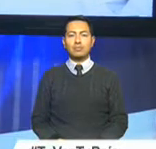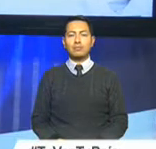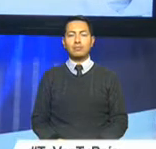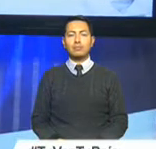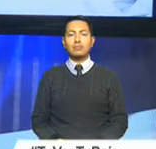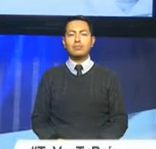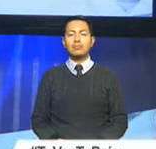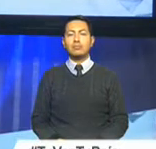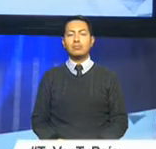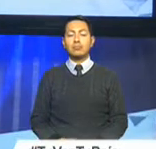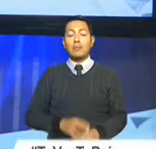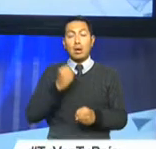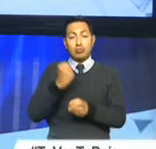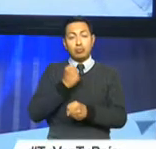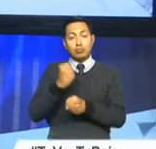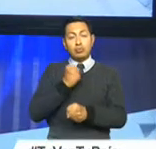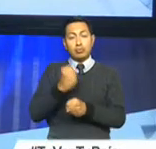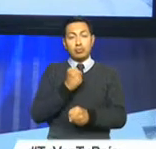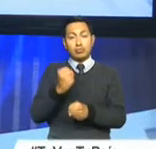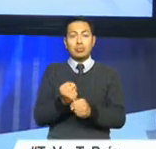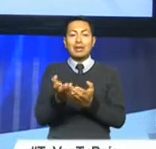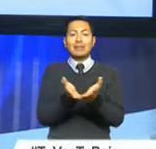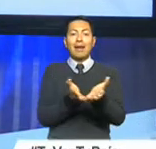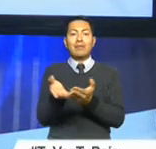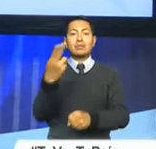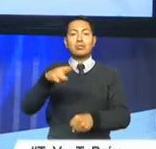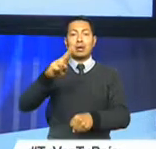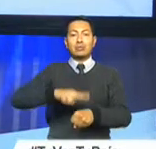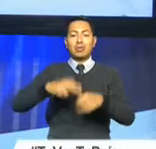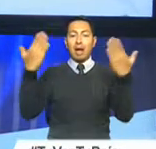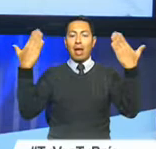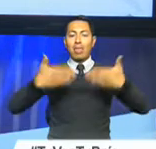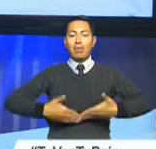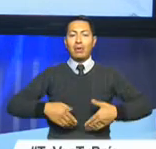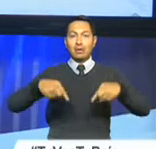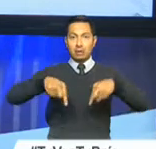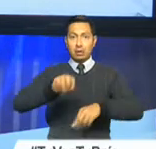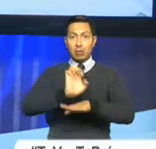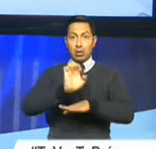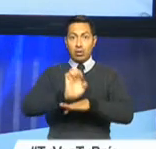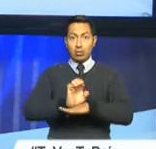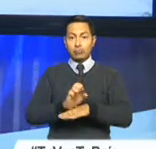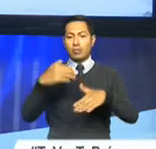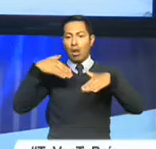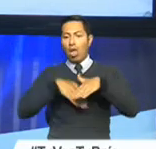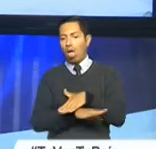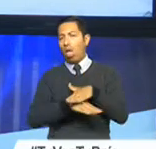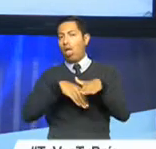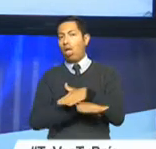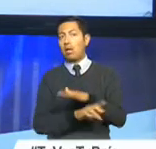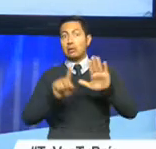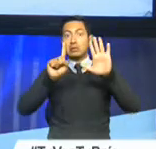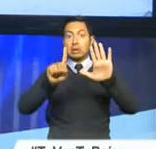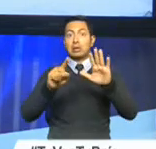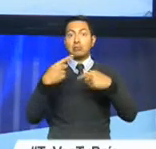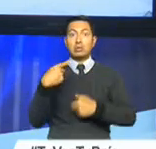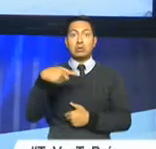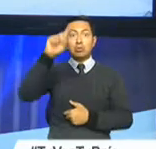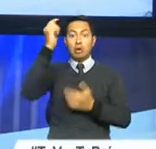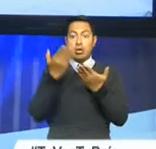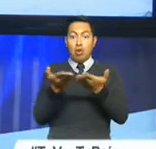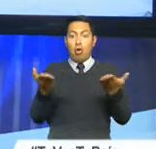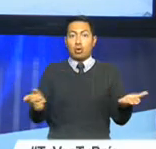Mediante los operativos realizados por el Servicio Nacional de Aduana del Ecuador, se evitó el traspaso de 6 millones de mercancía ilegal al